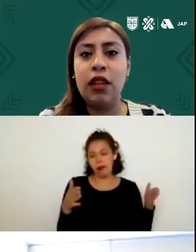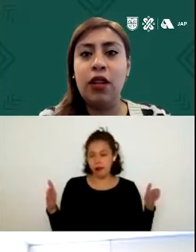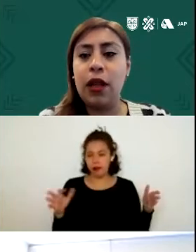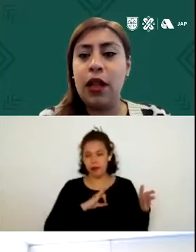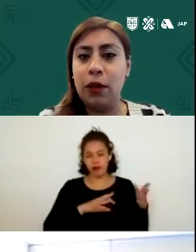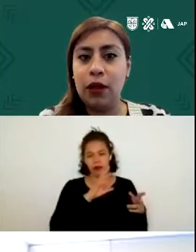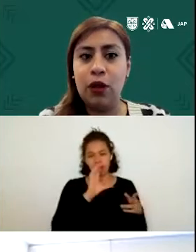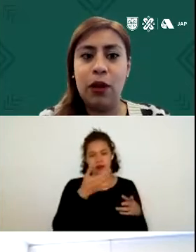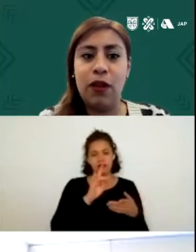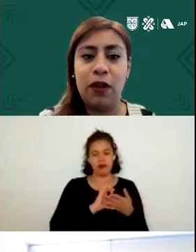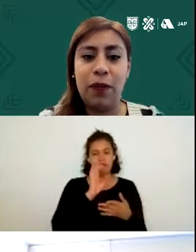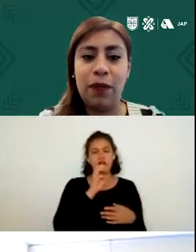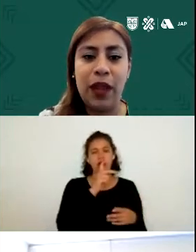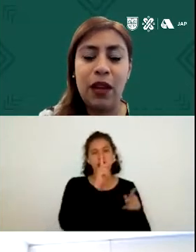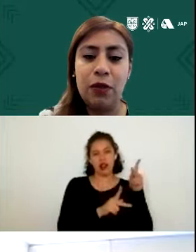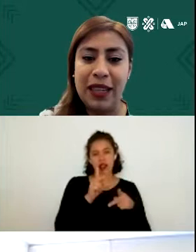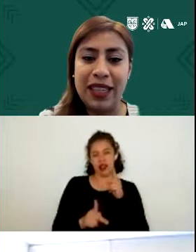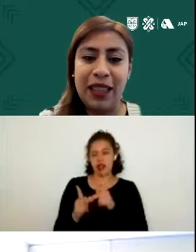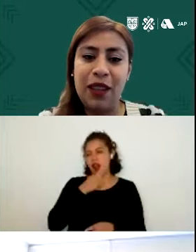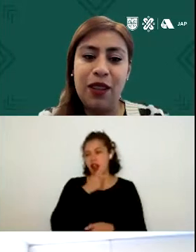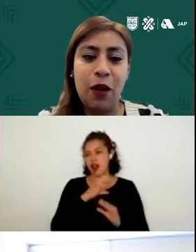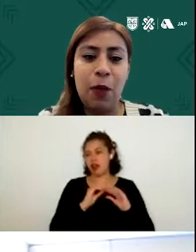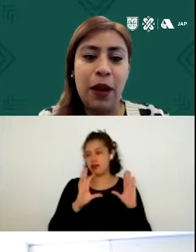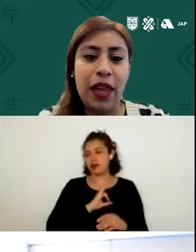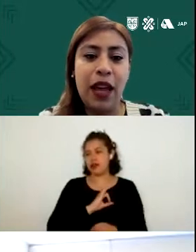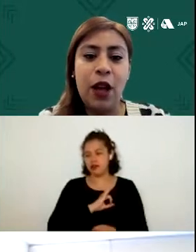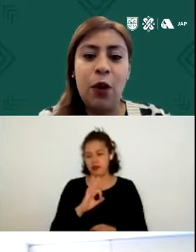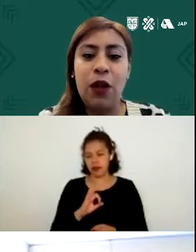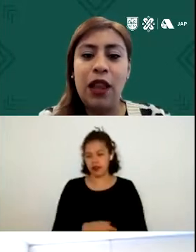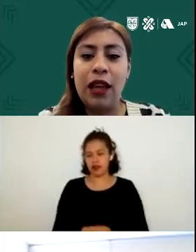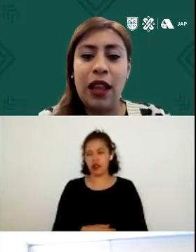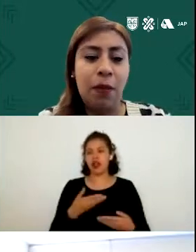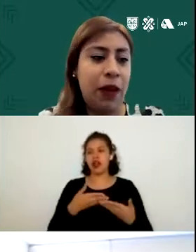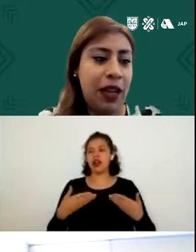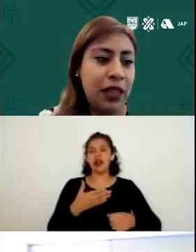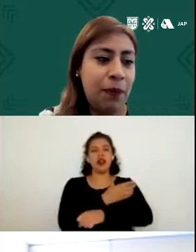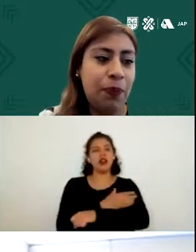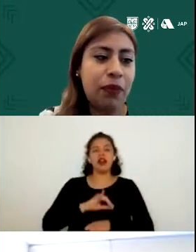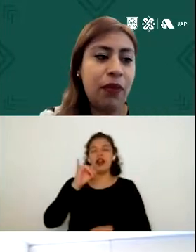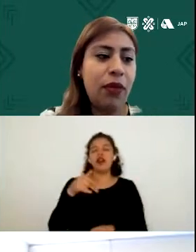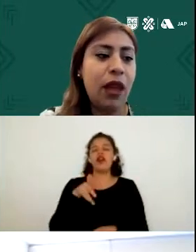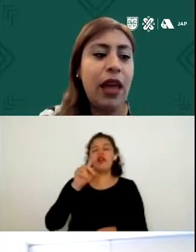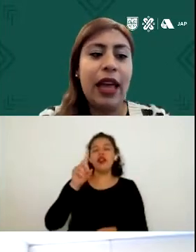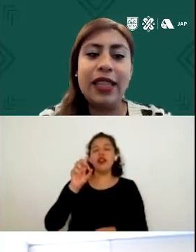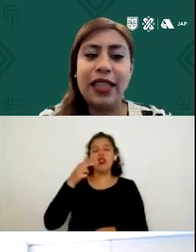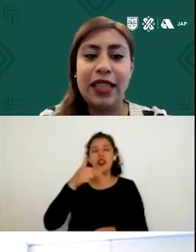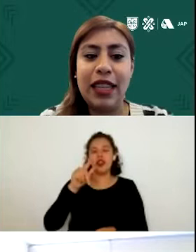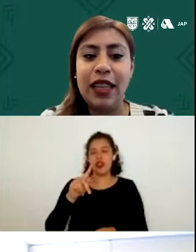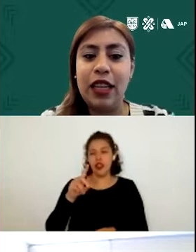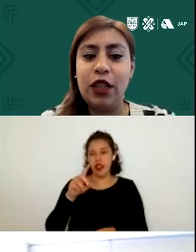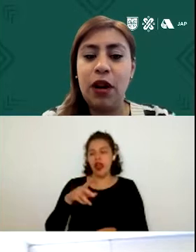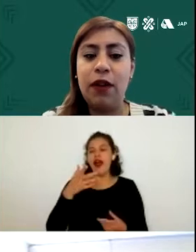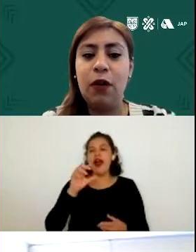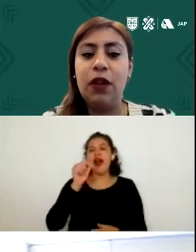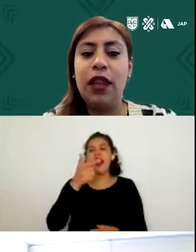medio del chat o bien activando su micrófono. Para esta actividad nos acompaña Judith Aguilar Pérez. Ella es licenciada